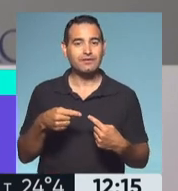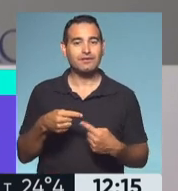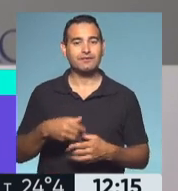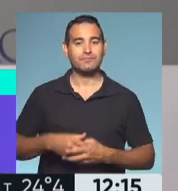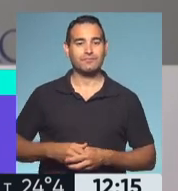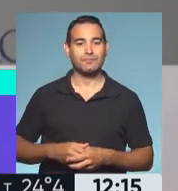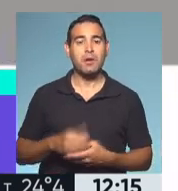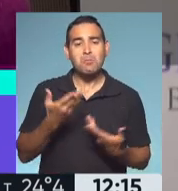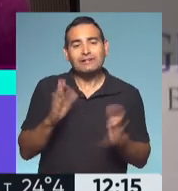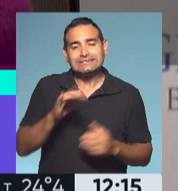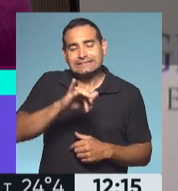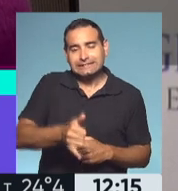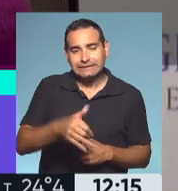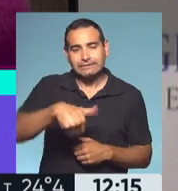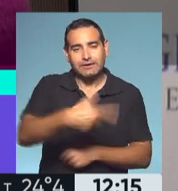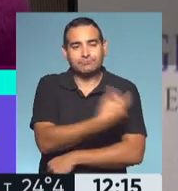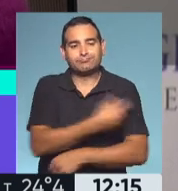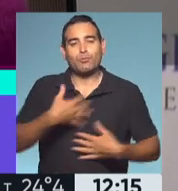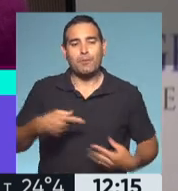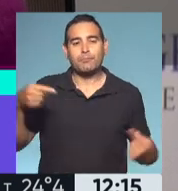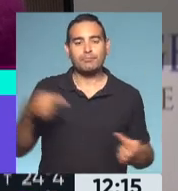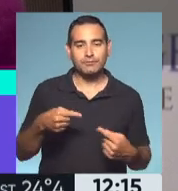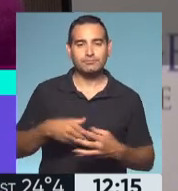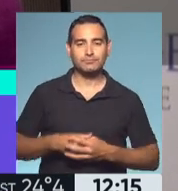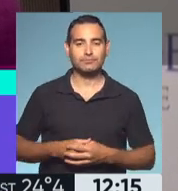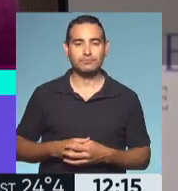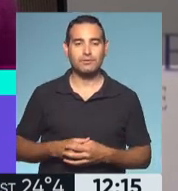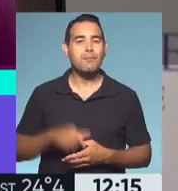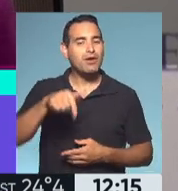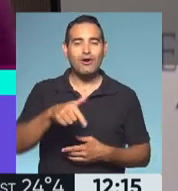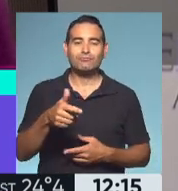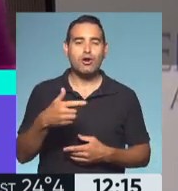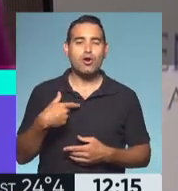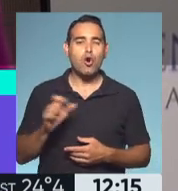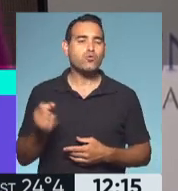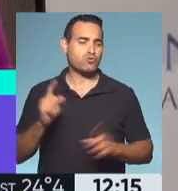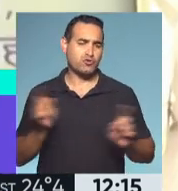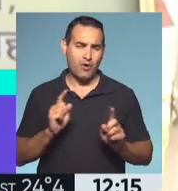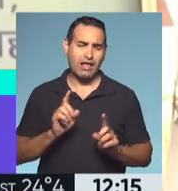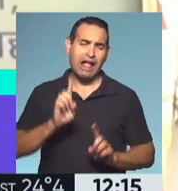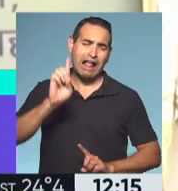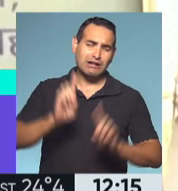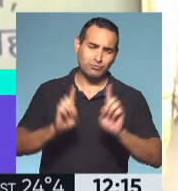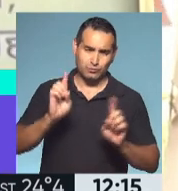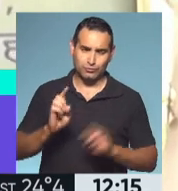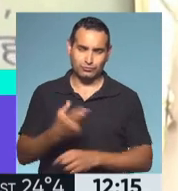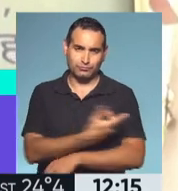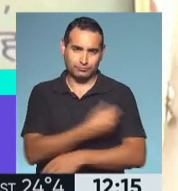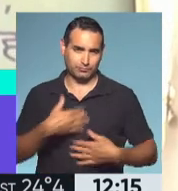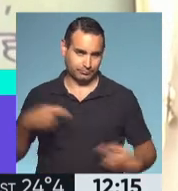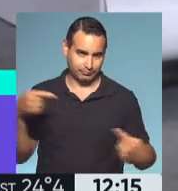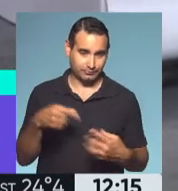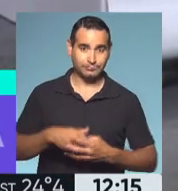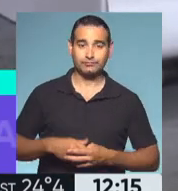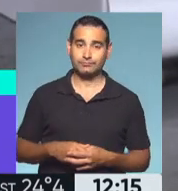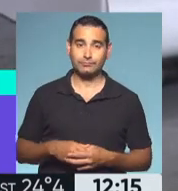effects of the vaccine. These are rare, these are very rare side effects. El dato saliente de la jornada